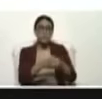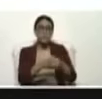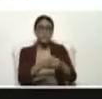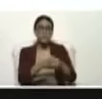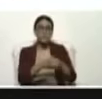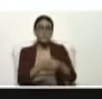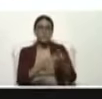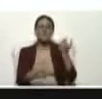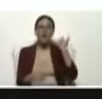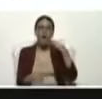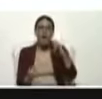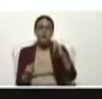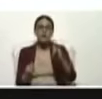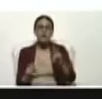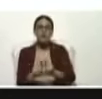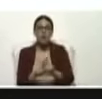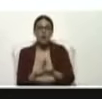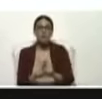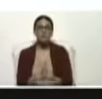acto